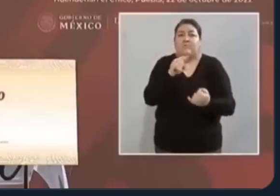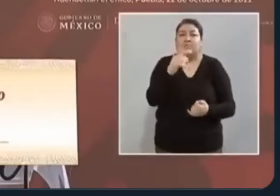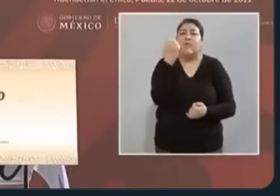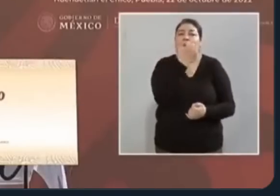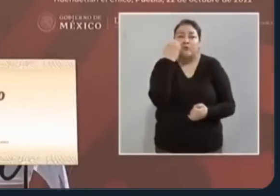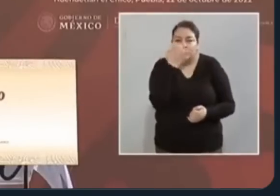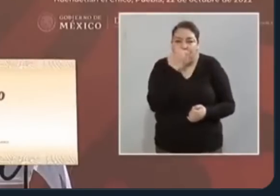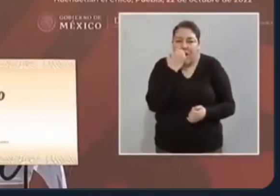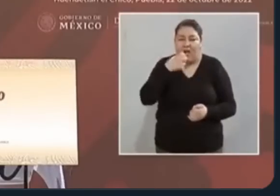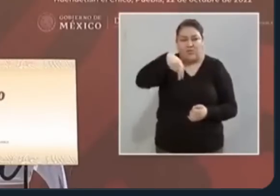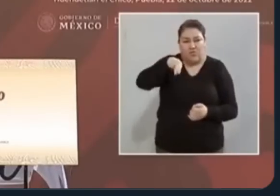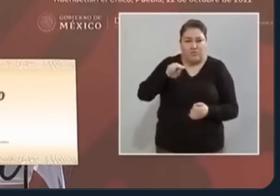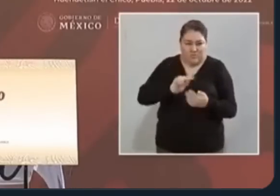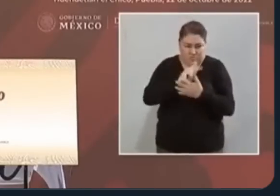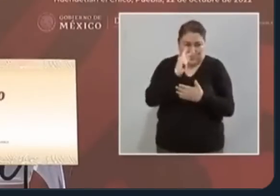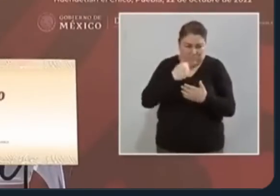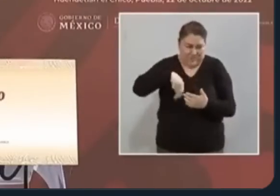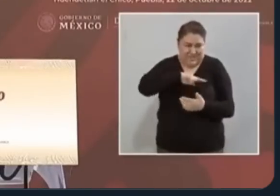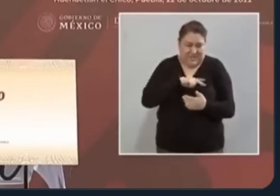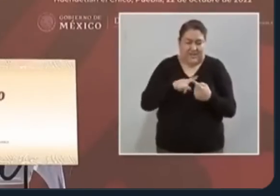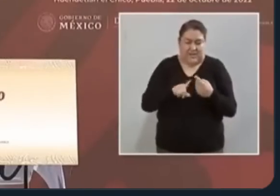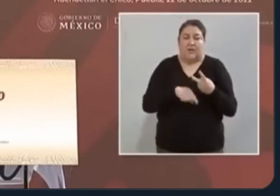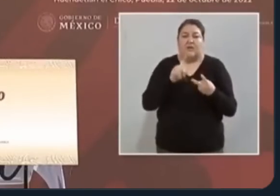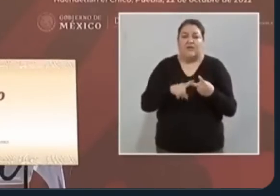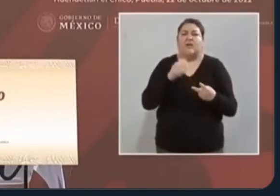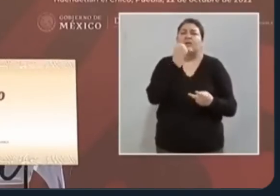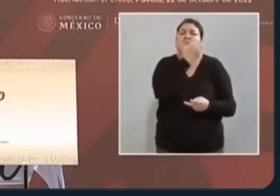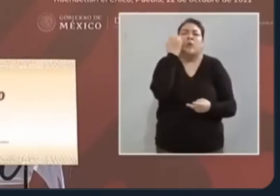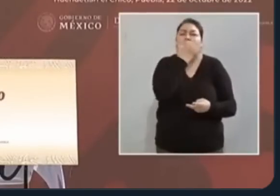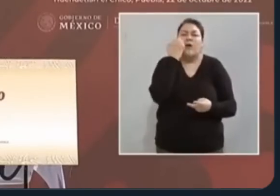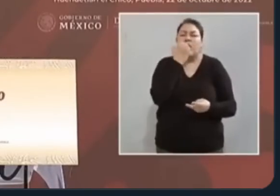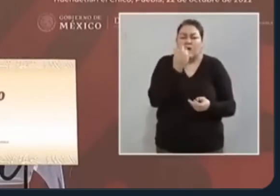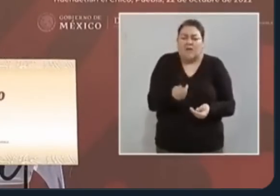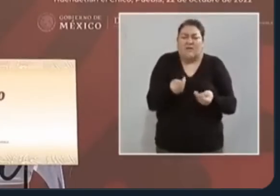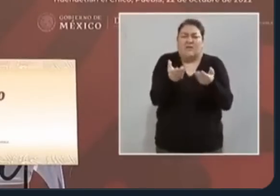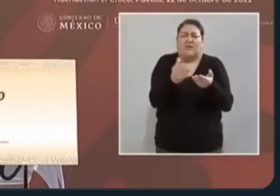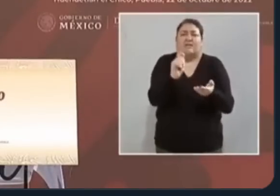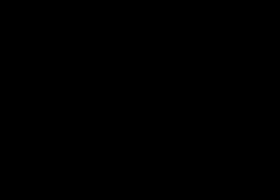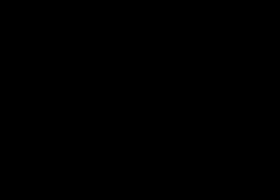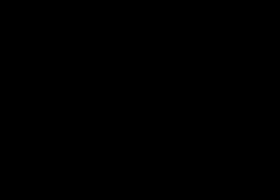cuarta transformación de la vida pública de este país. Nos vemos en el próximo video.